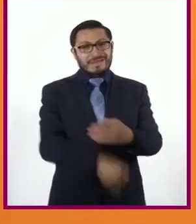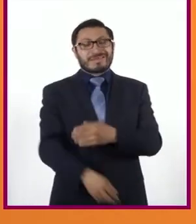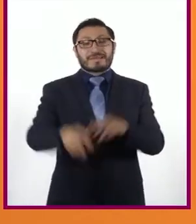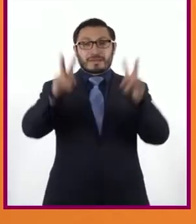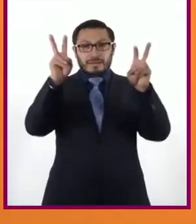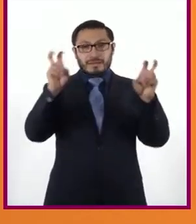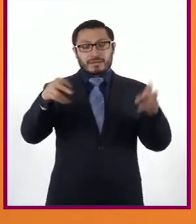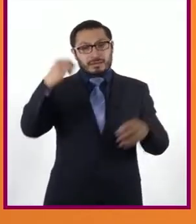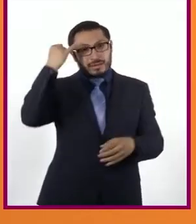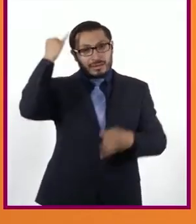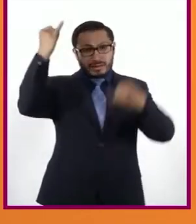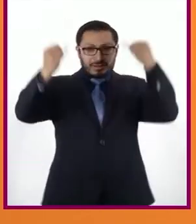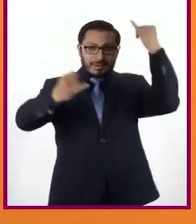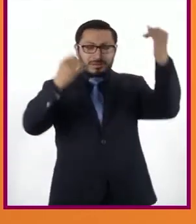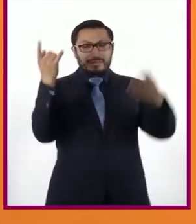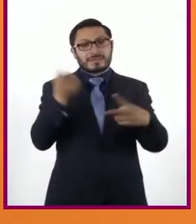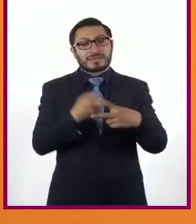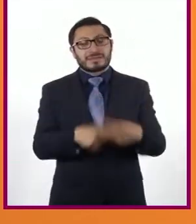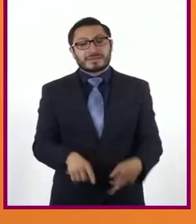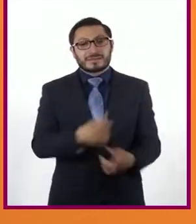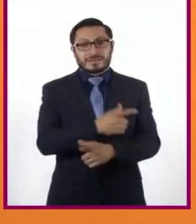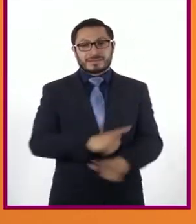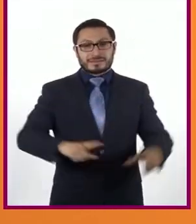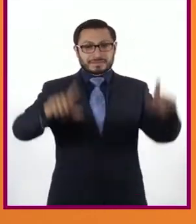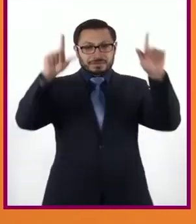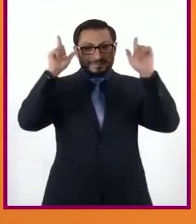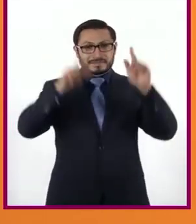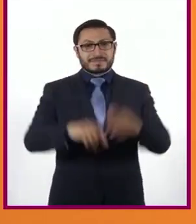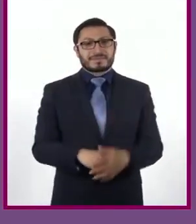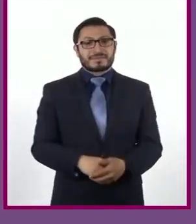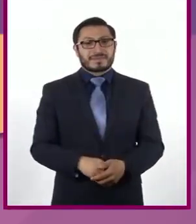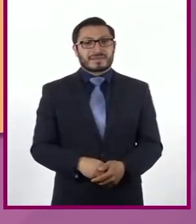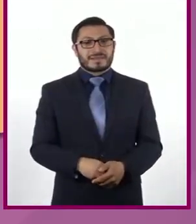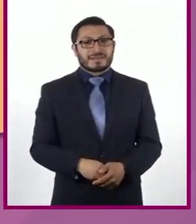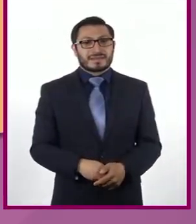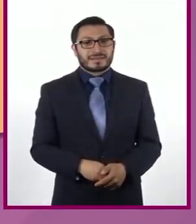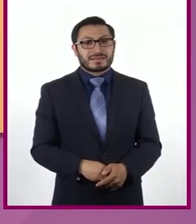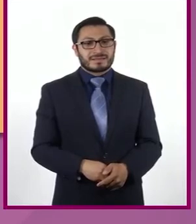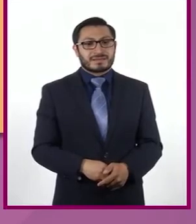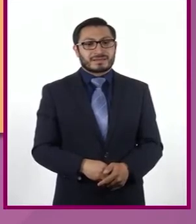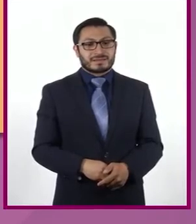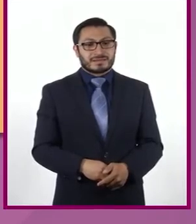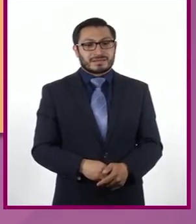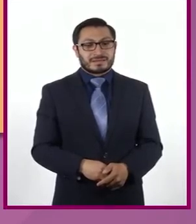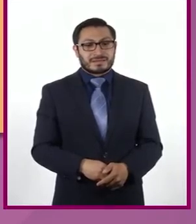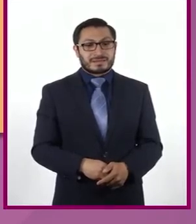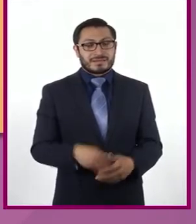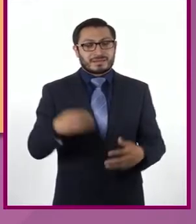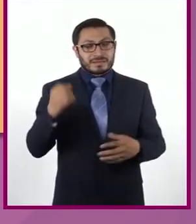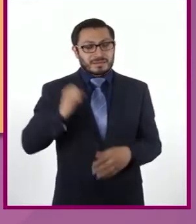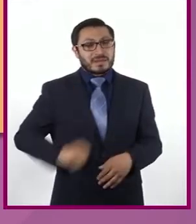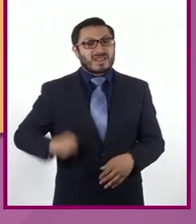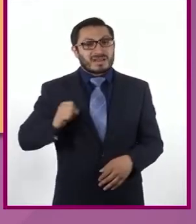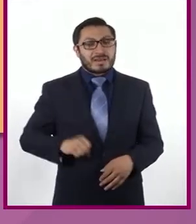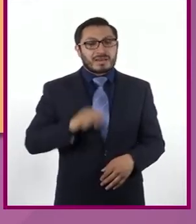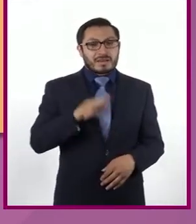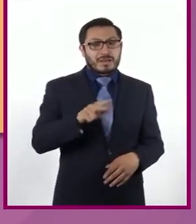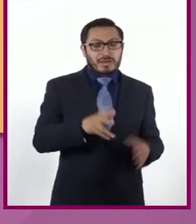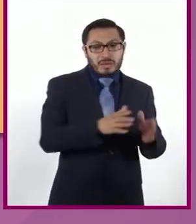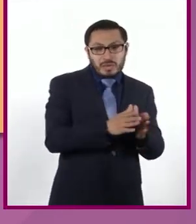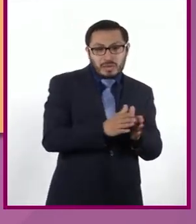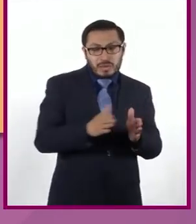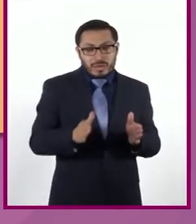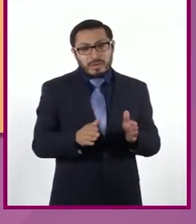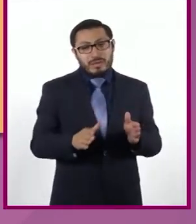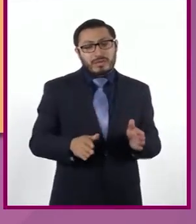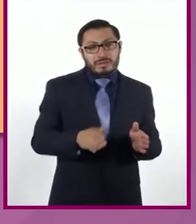las ideas que dieron surgimiento al liberalismo. Entre la segunda mitad del siglo XVIII y la